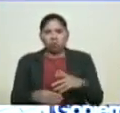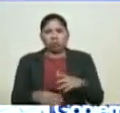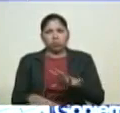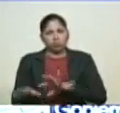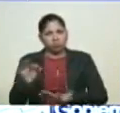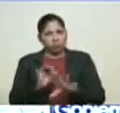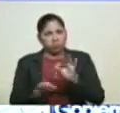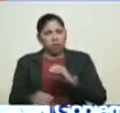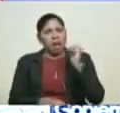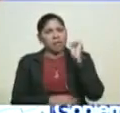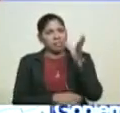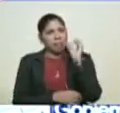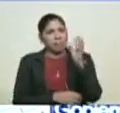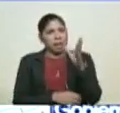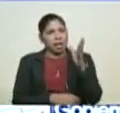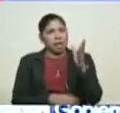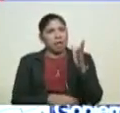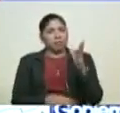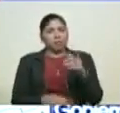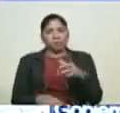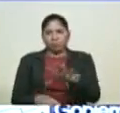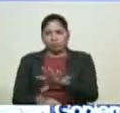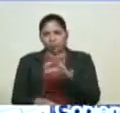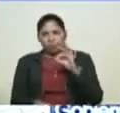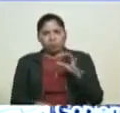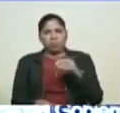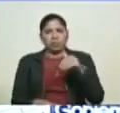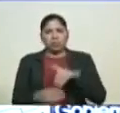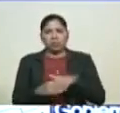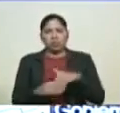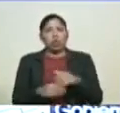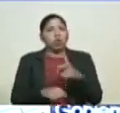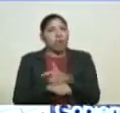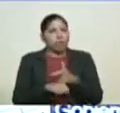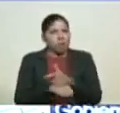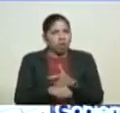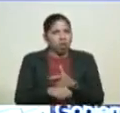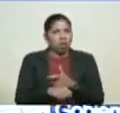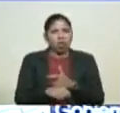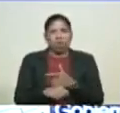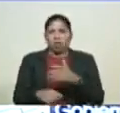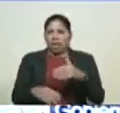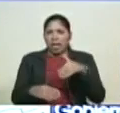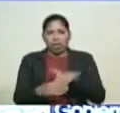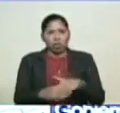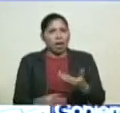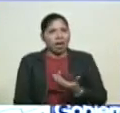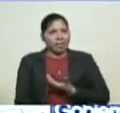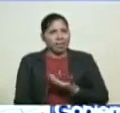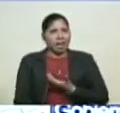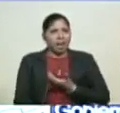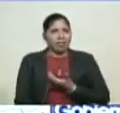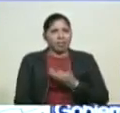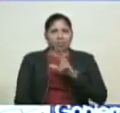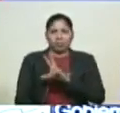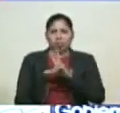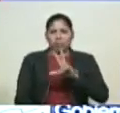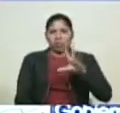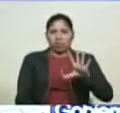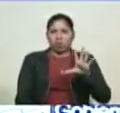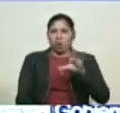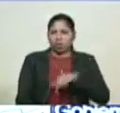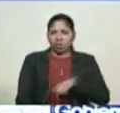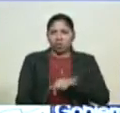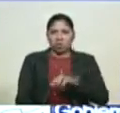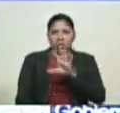república. Para elegir gobernadores y gobernadoras con el voto popular. Para elegir alcaldes de las 335 alcaldías. Y para